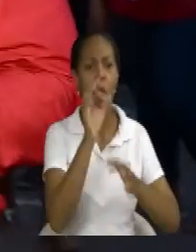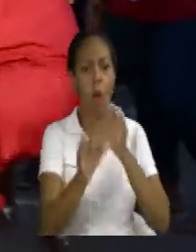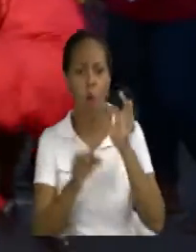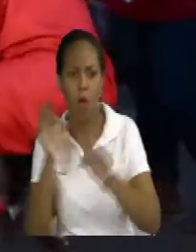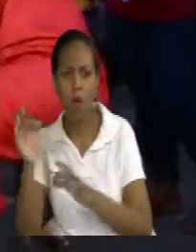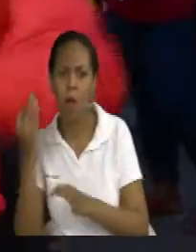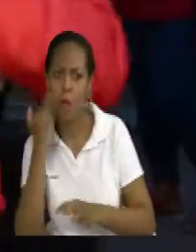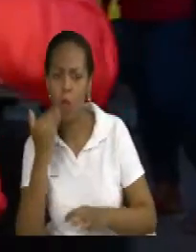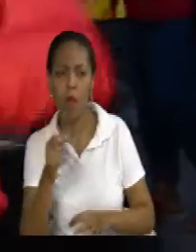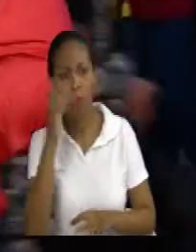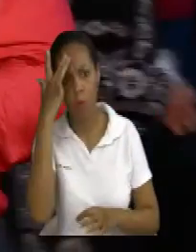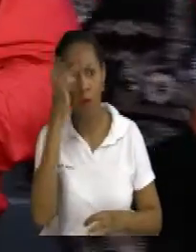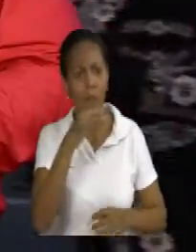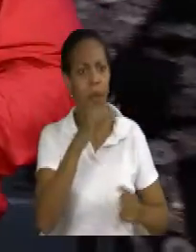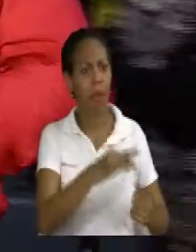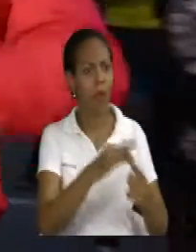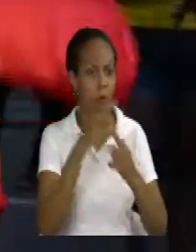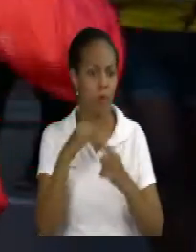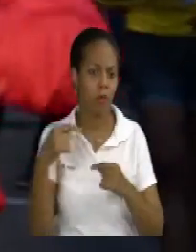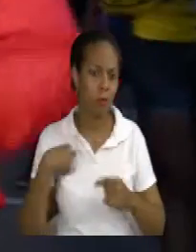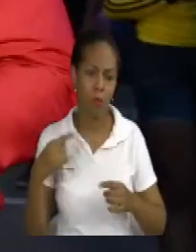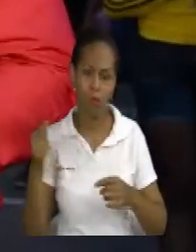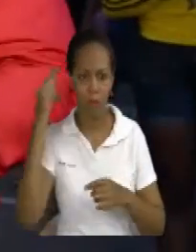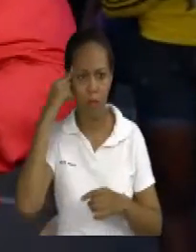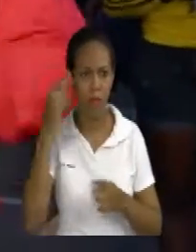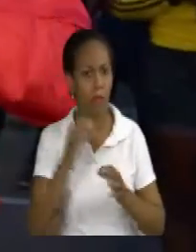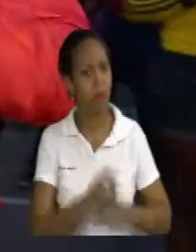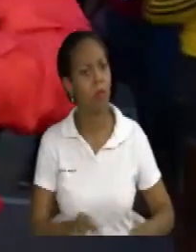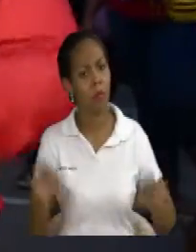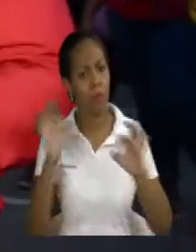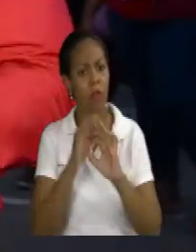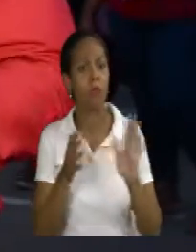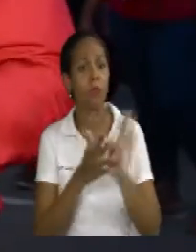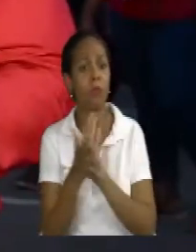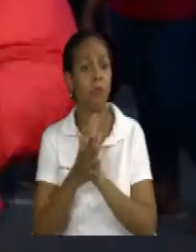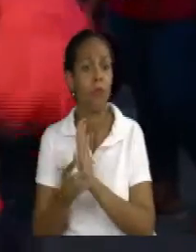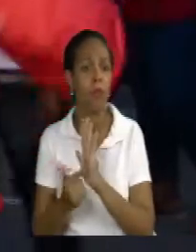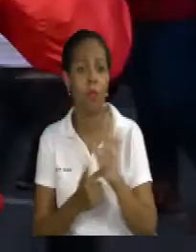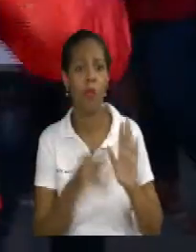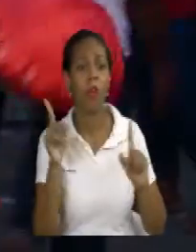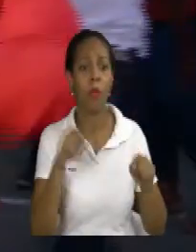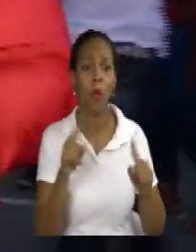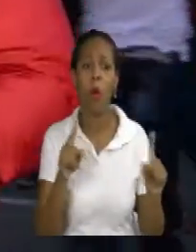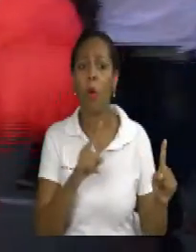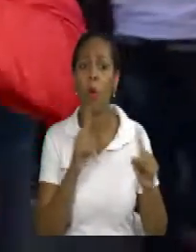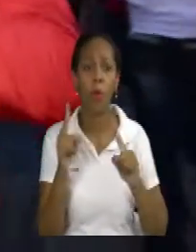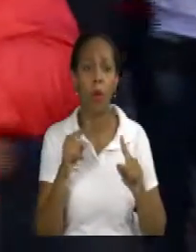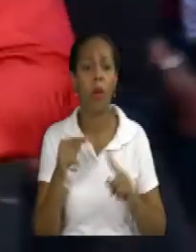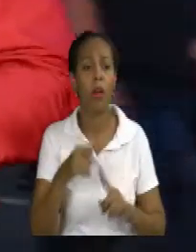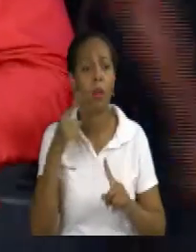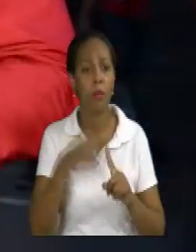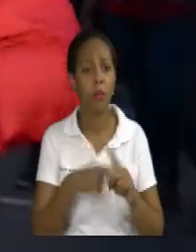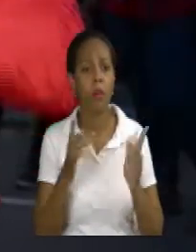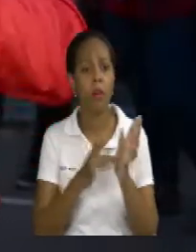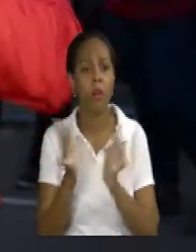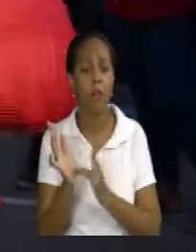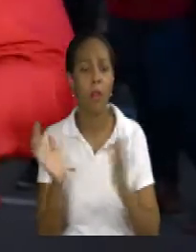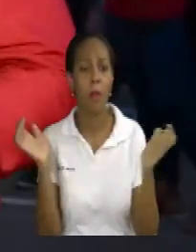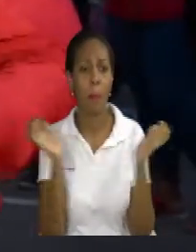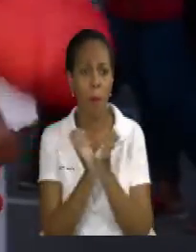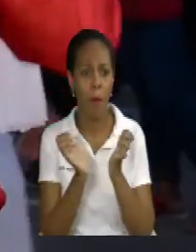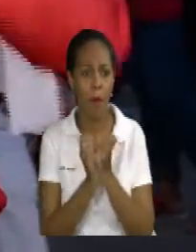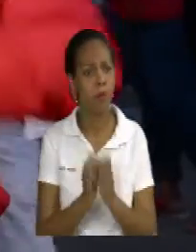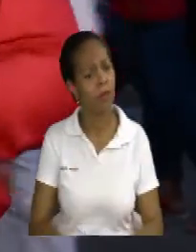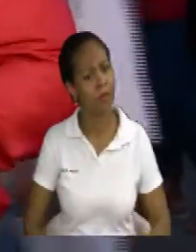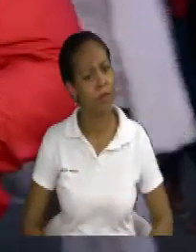merece todo. Pienso que es el mensaje más grande también a las personas que están de cumpleaños en el mes de abril, en el mes de mayo. Pero la